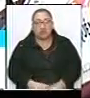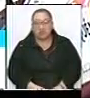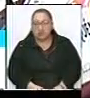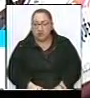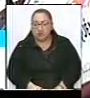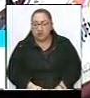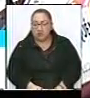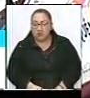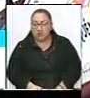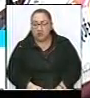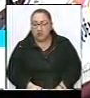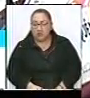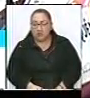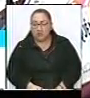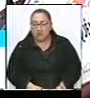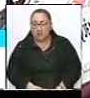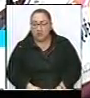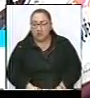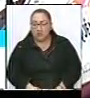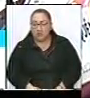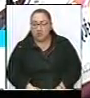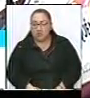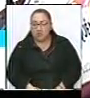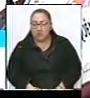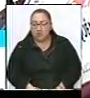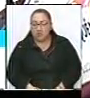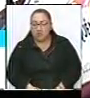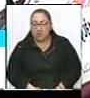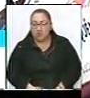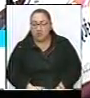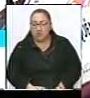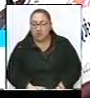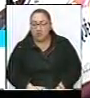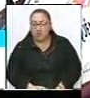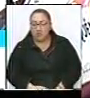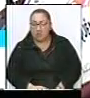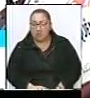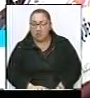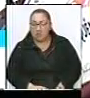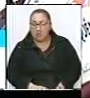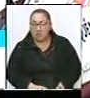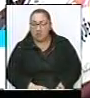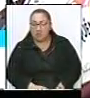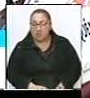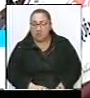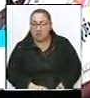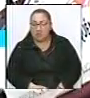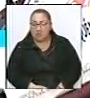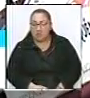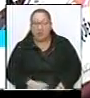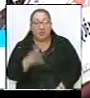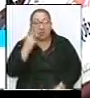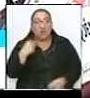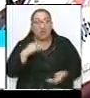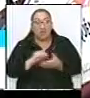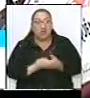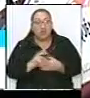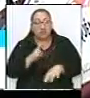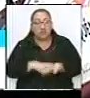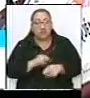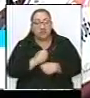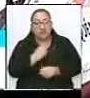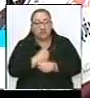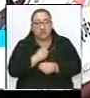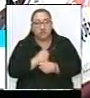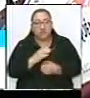Entonces, las experiencias que tenemos que recoger tienen que ver con mantener intangibles las